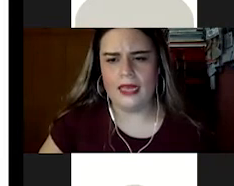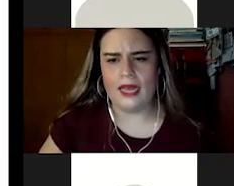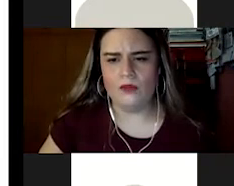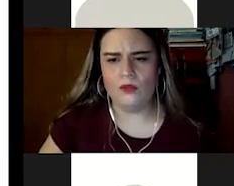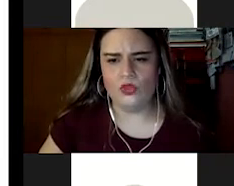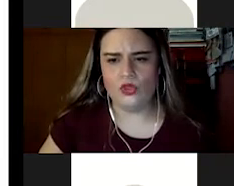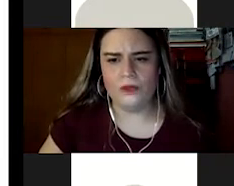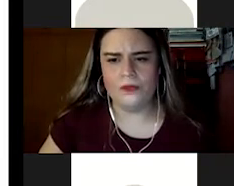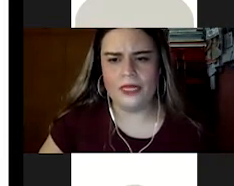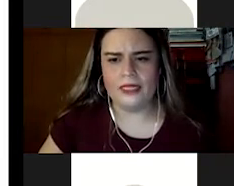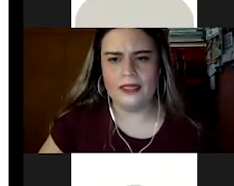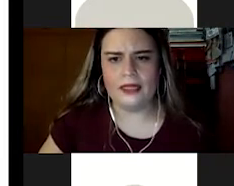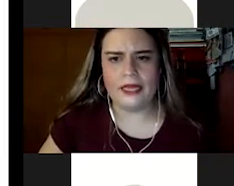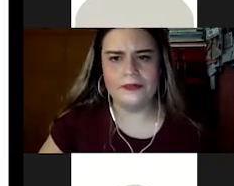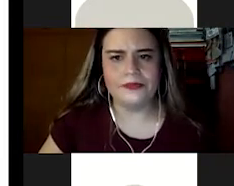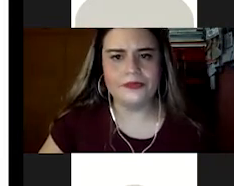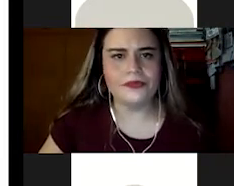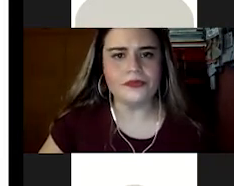hay mucho,